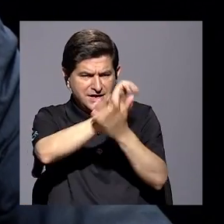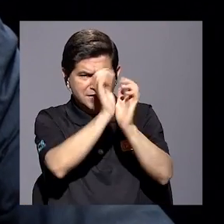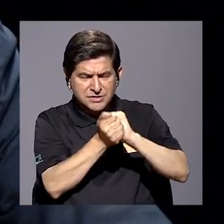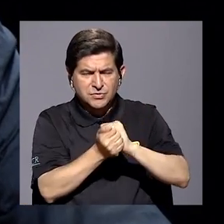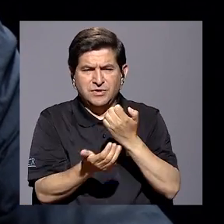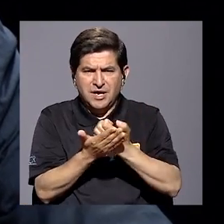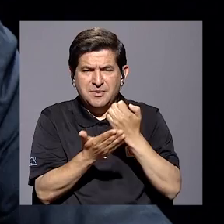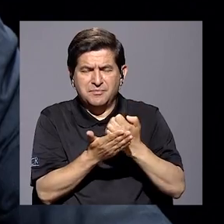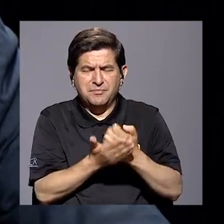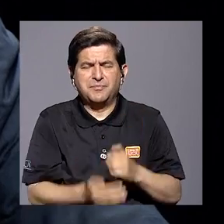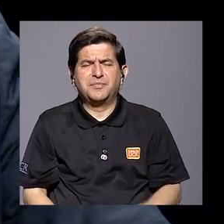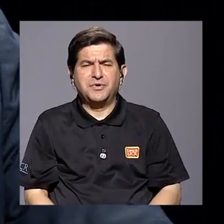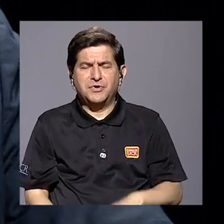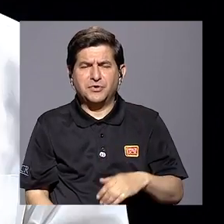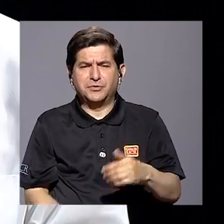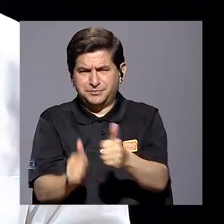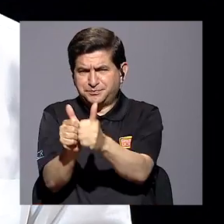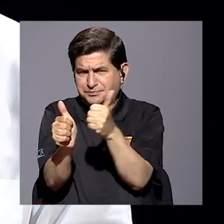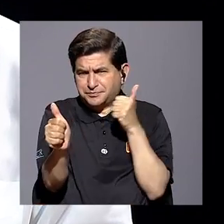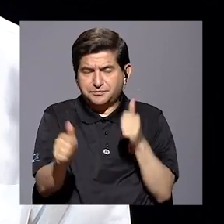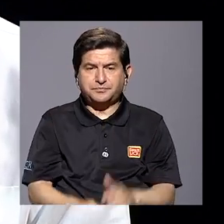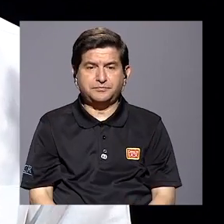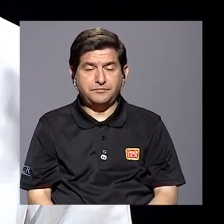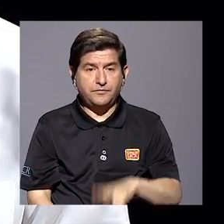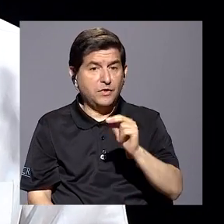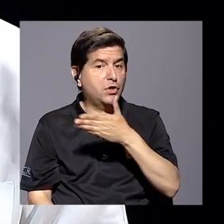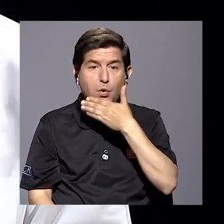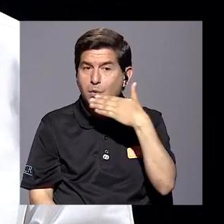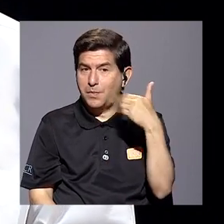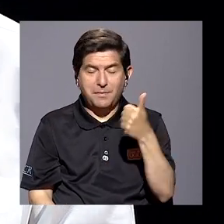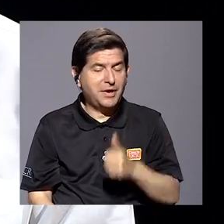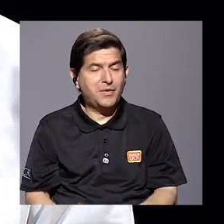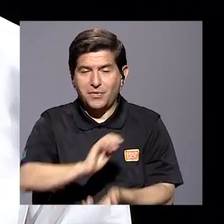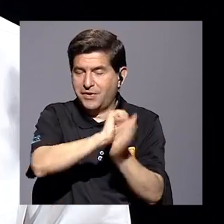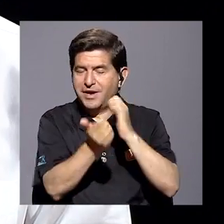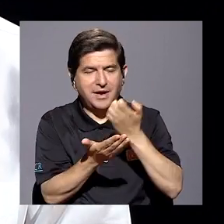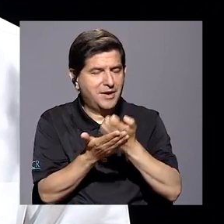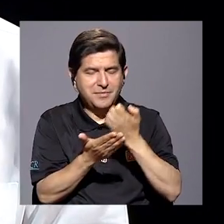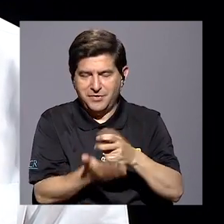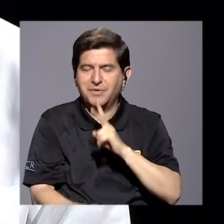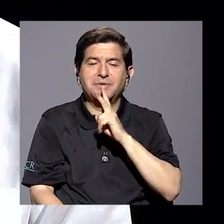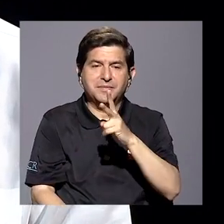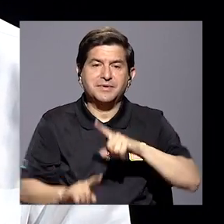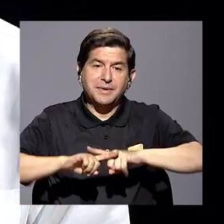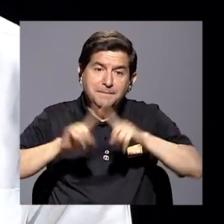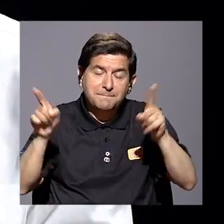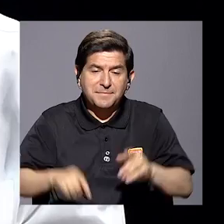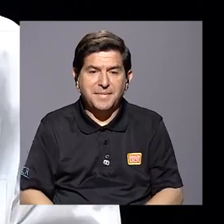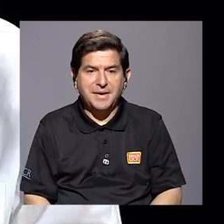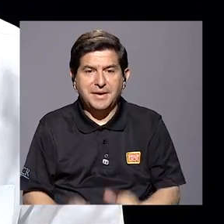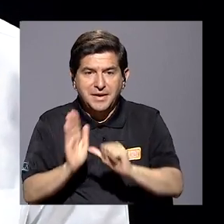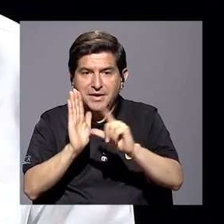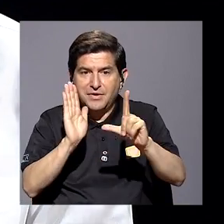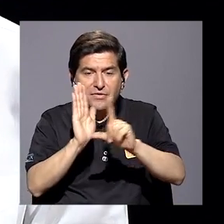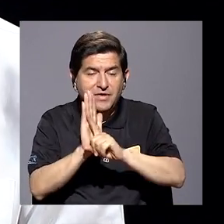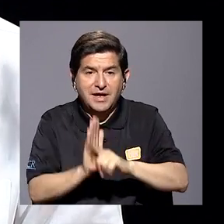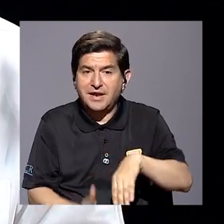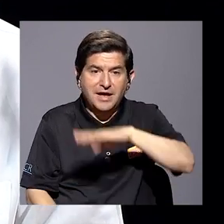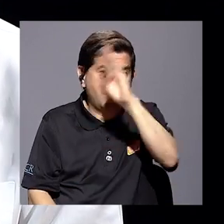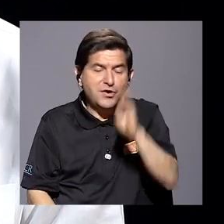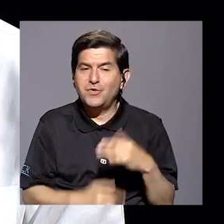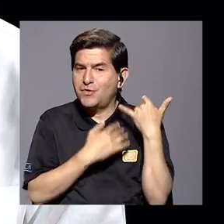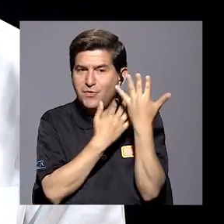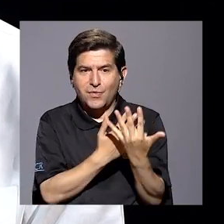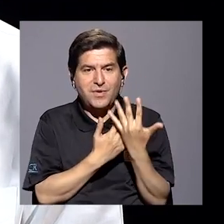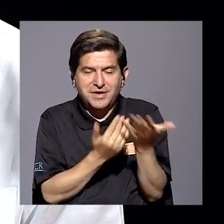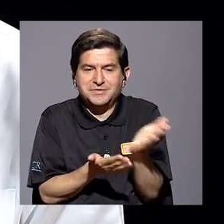una reforma fiscal regresivo bueno ciertamente no es la mejor reforma fiscal pero de la asamblea legislativa nunca